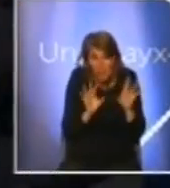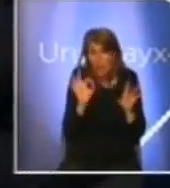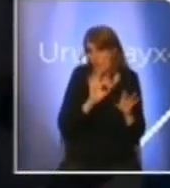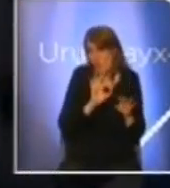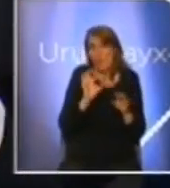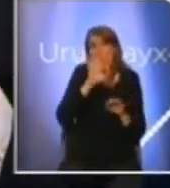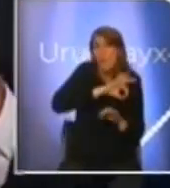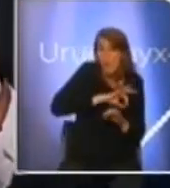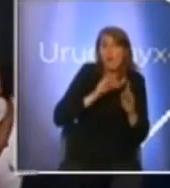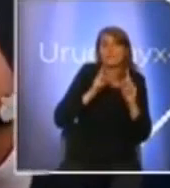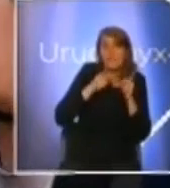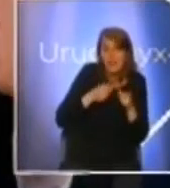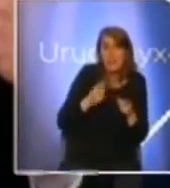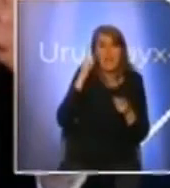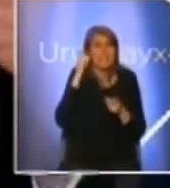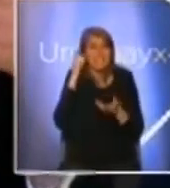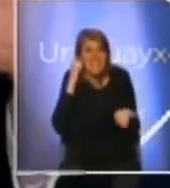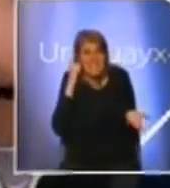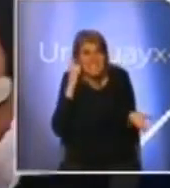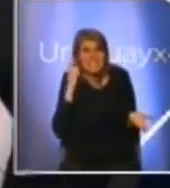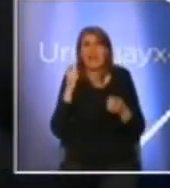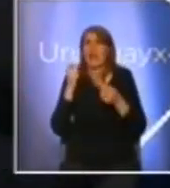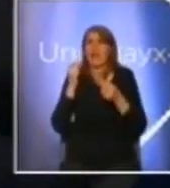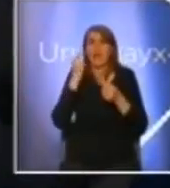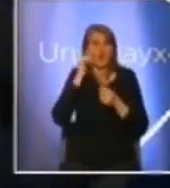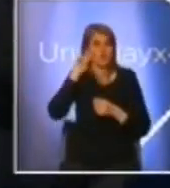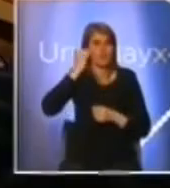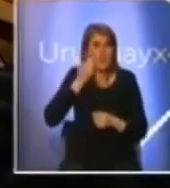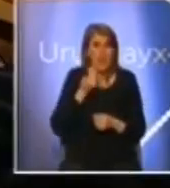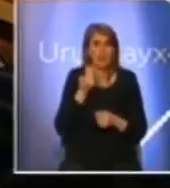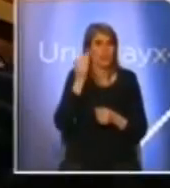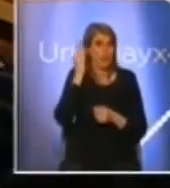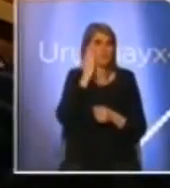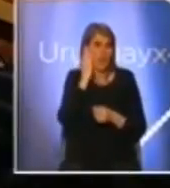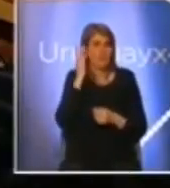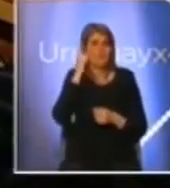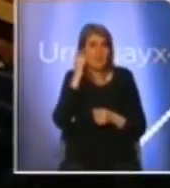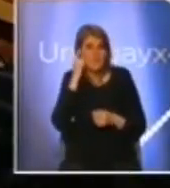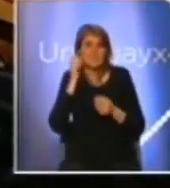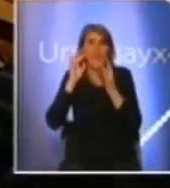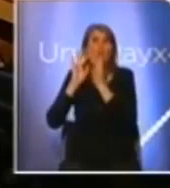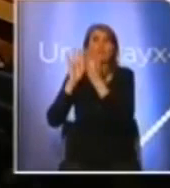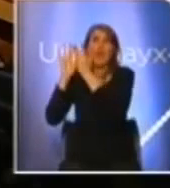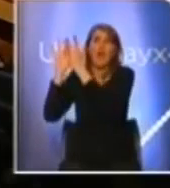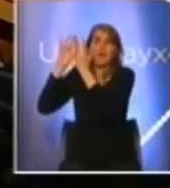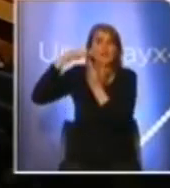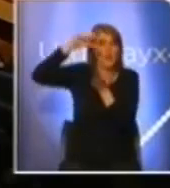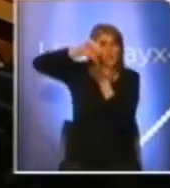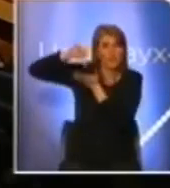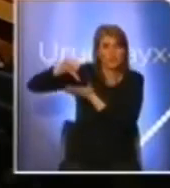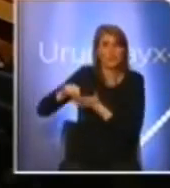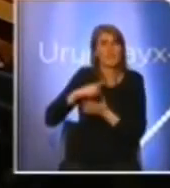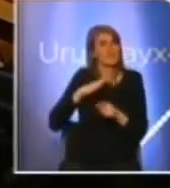lado, pero también es de experiencia, también es de conocimiento y también es de contactos en los mercados. Es decir, evaluar los